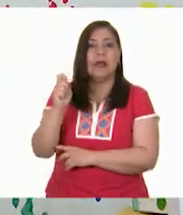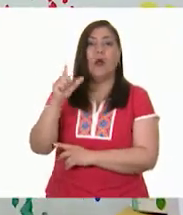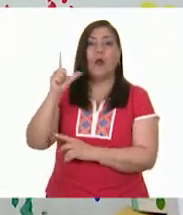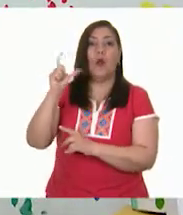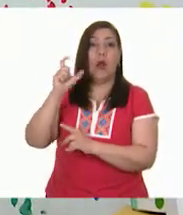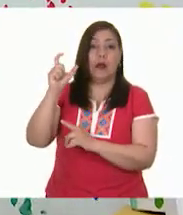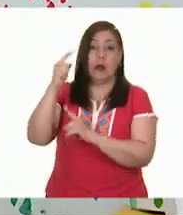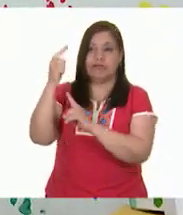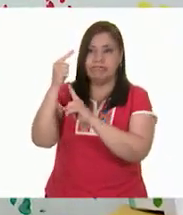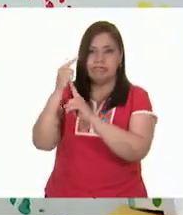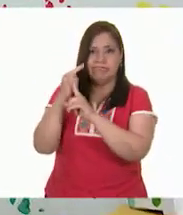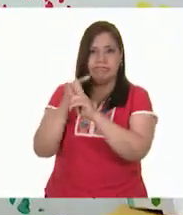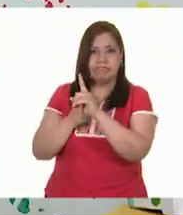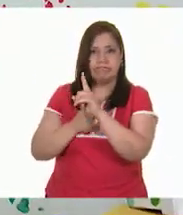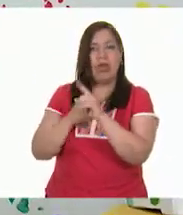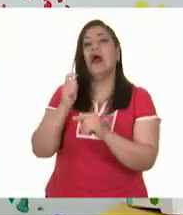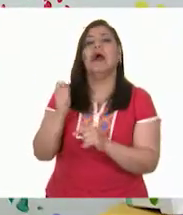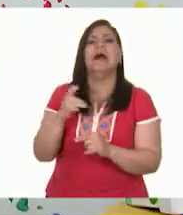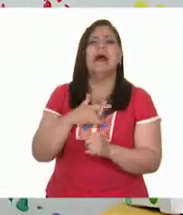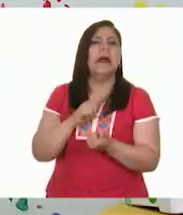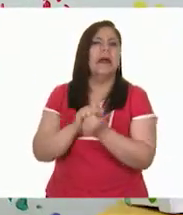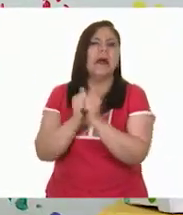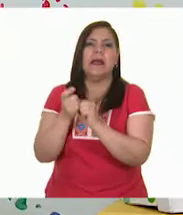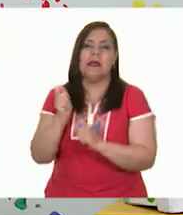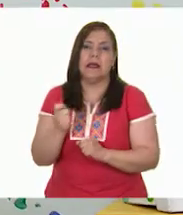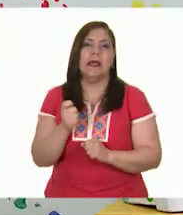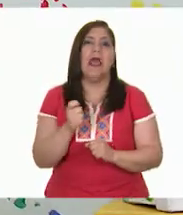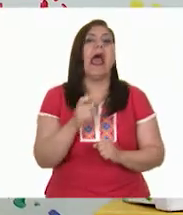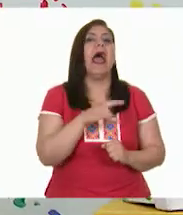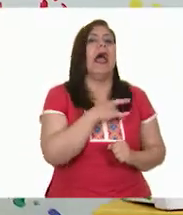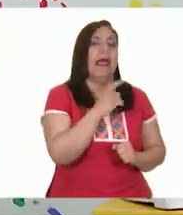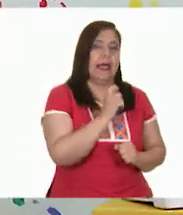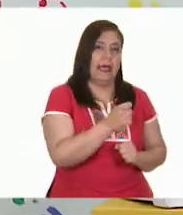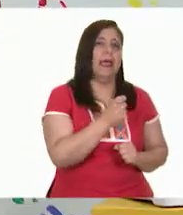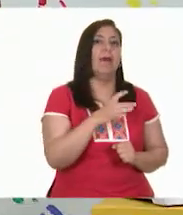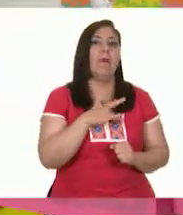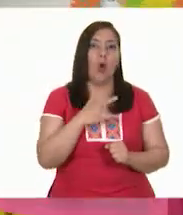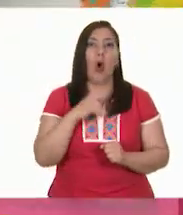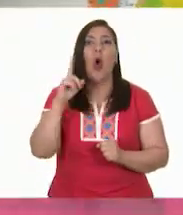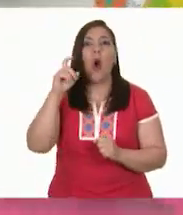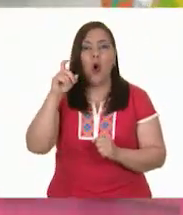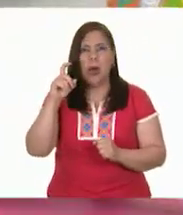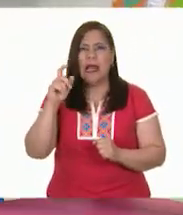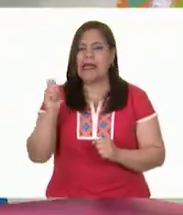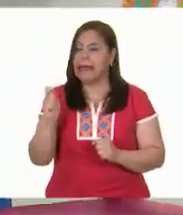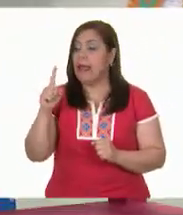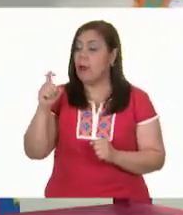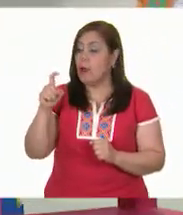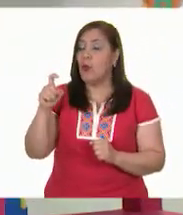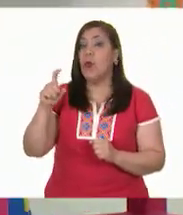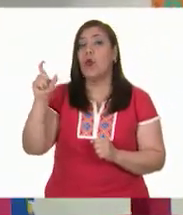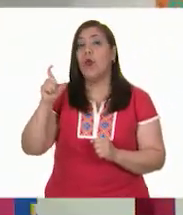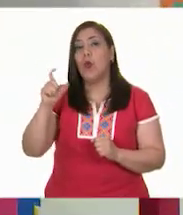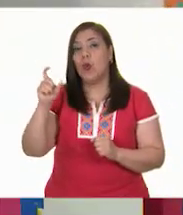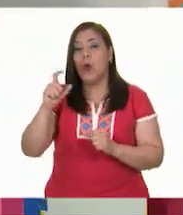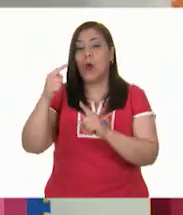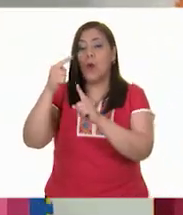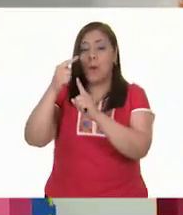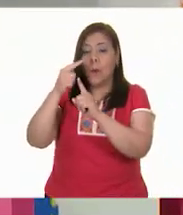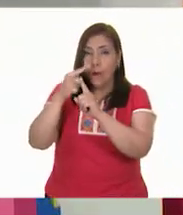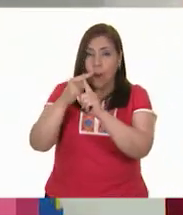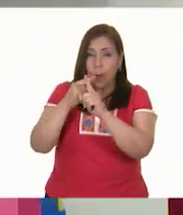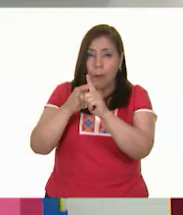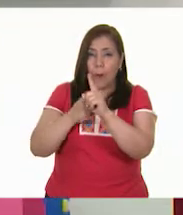temperatura, ¿qué se llega a convertir? ¿En qué estado? En líquido, maestro. En líquido. Y un líquido, cuando lo pones o desciende